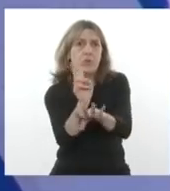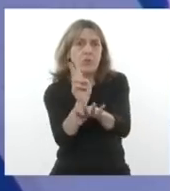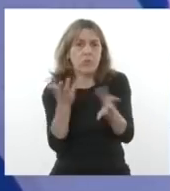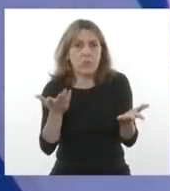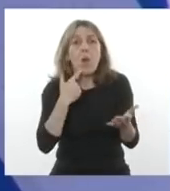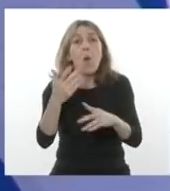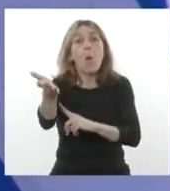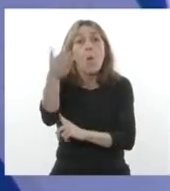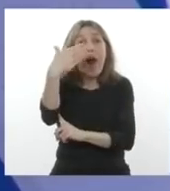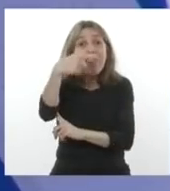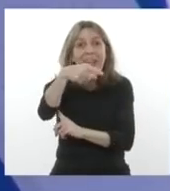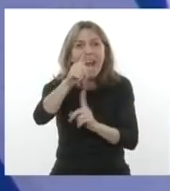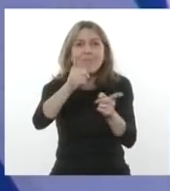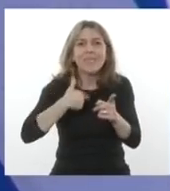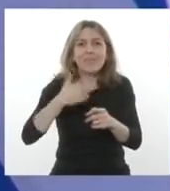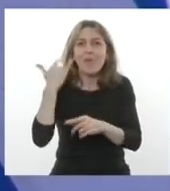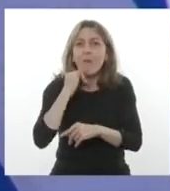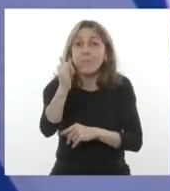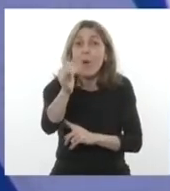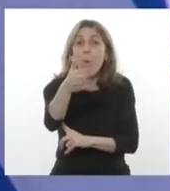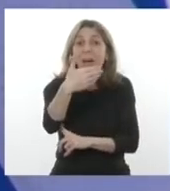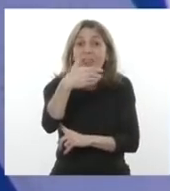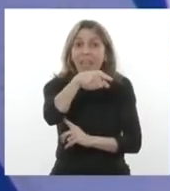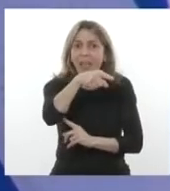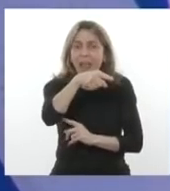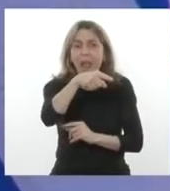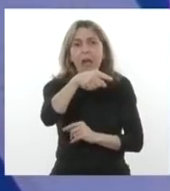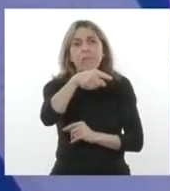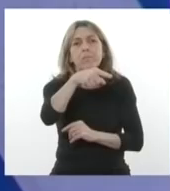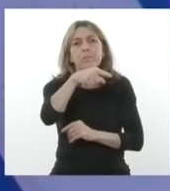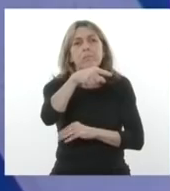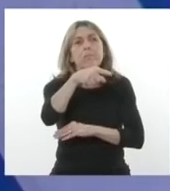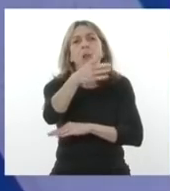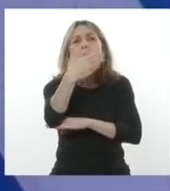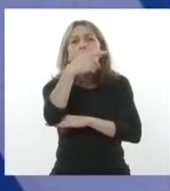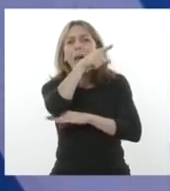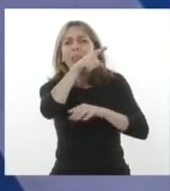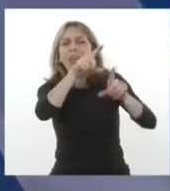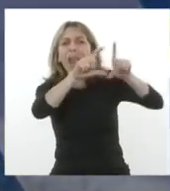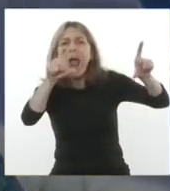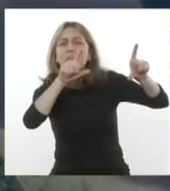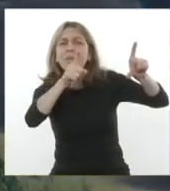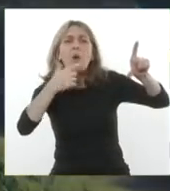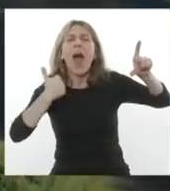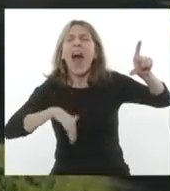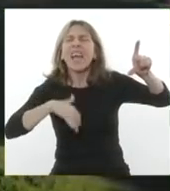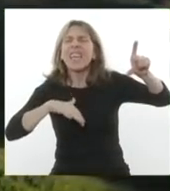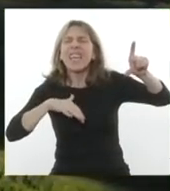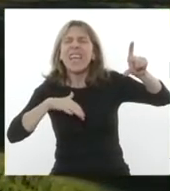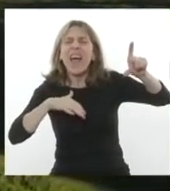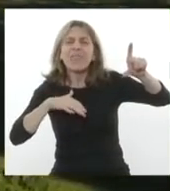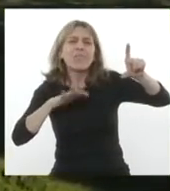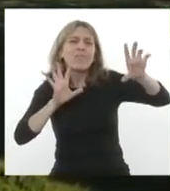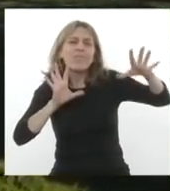La bandera, les decía yo, es básicamente el símbolo central de la patria. A todos nos